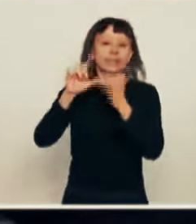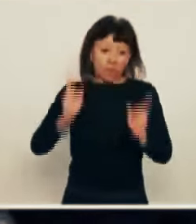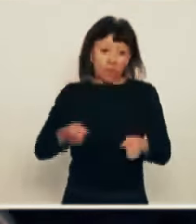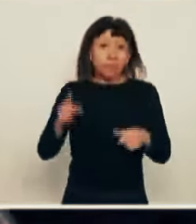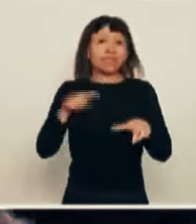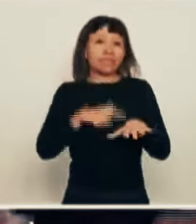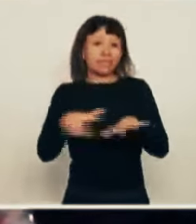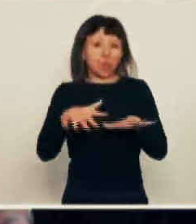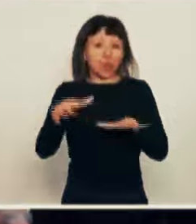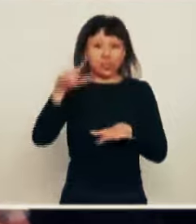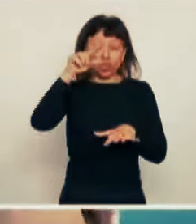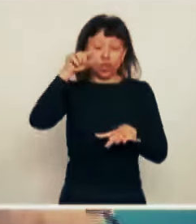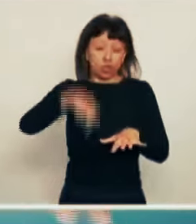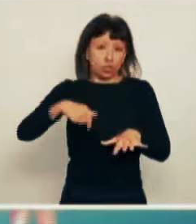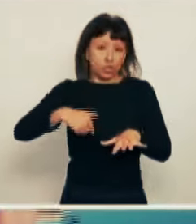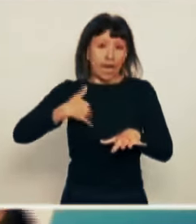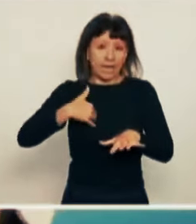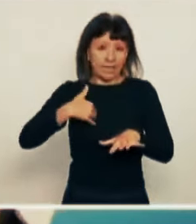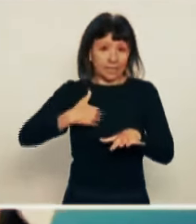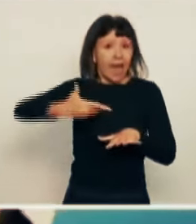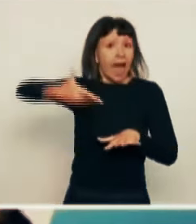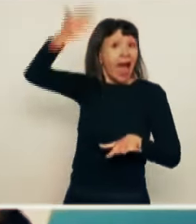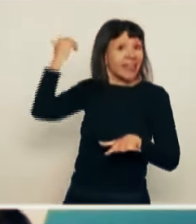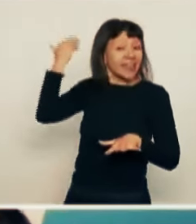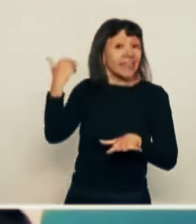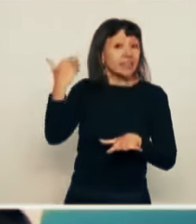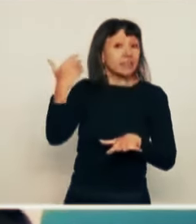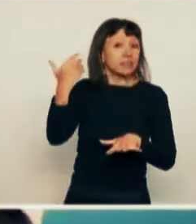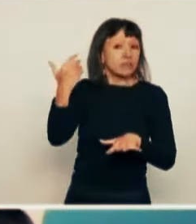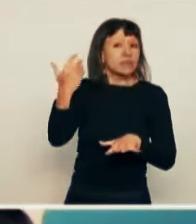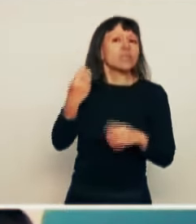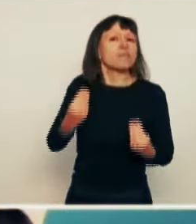nacionales, había un Congreso,